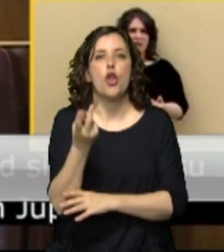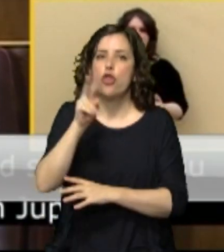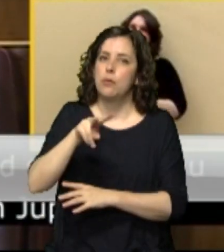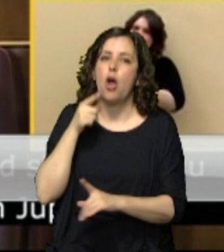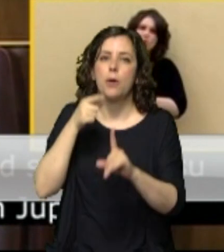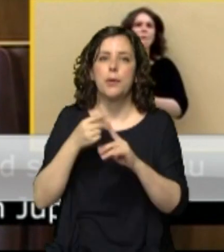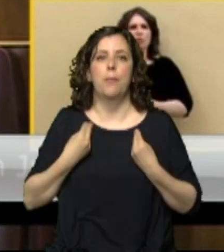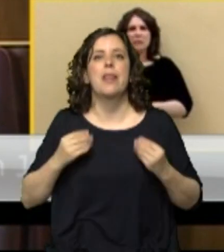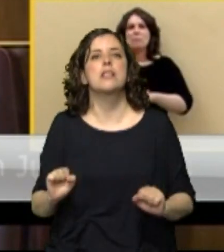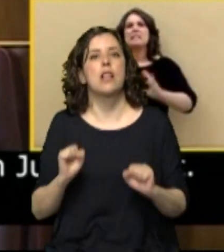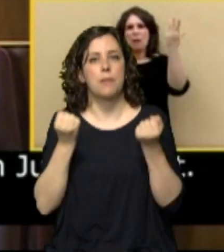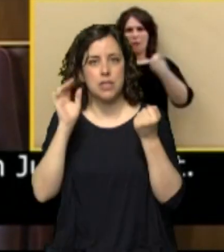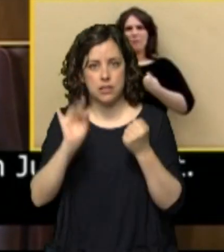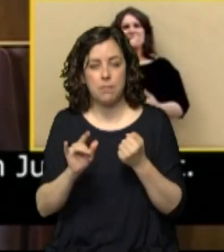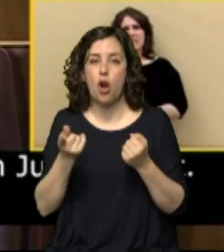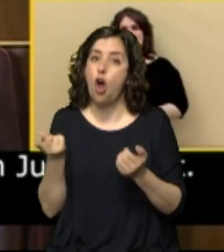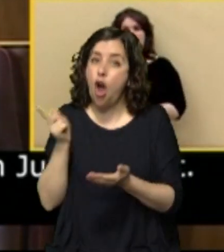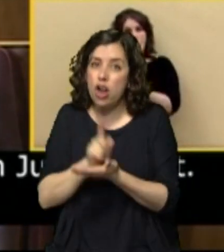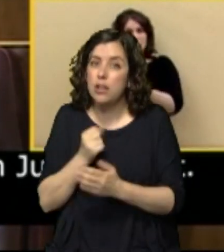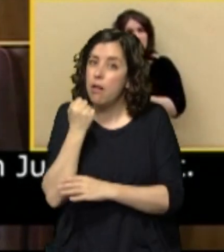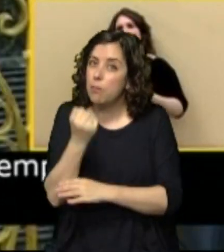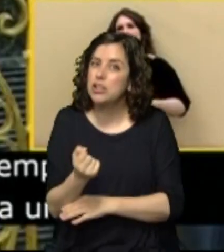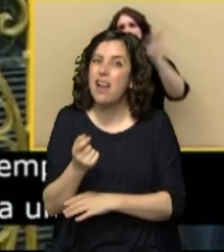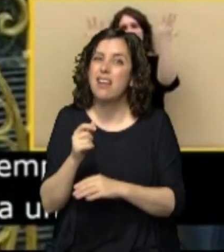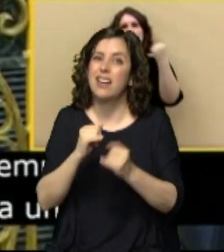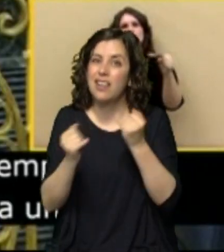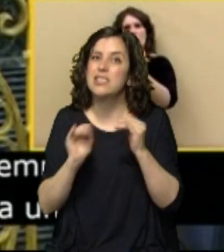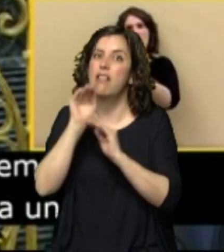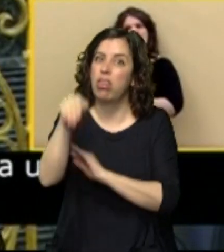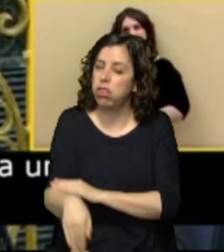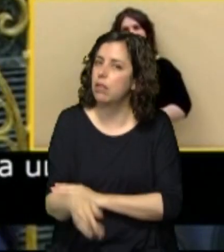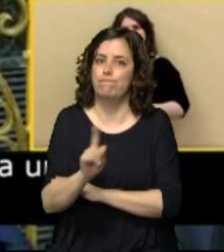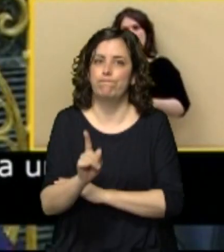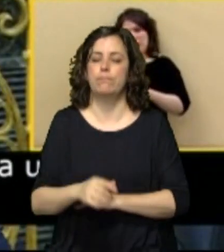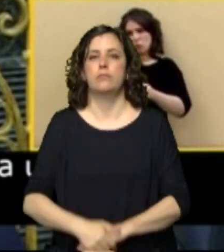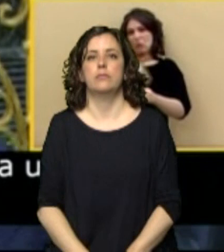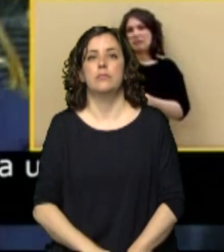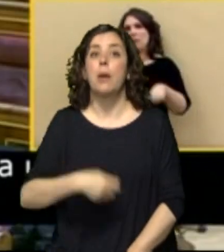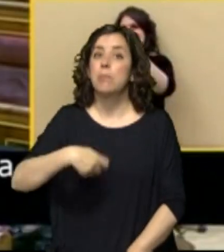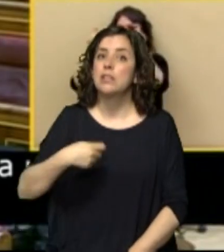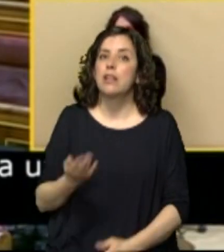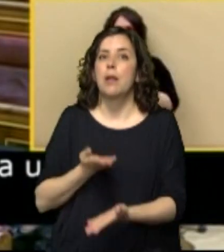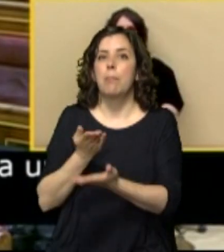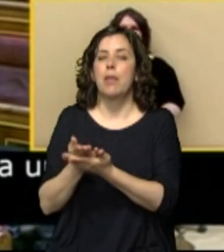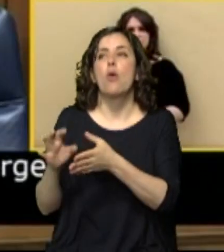pero no le volveremos a apoyar para arruinar España por tercera vez. Y el presidente del Gobierno pide unidad a todos los partidos. No solamente